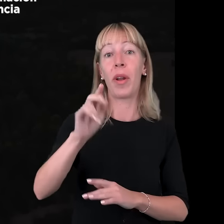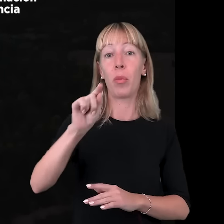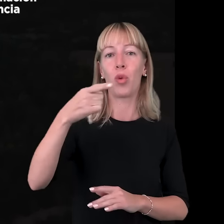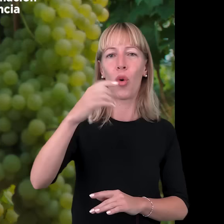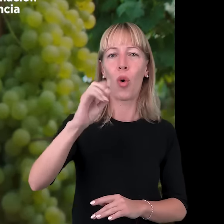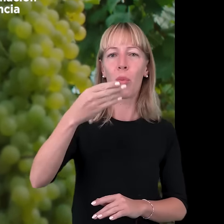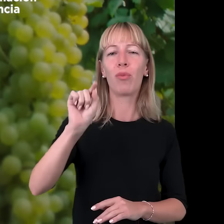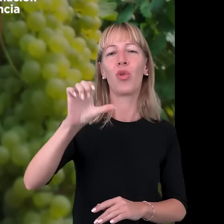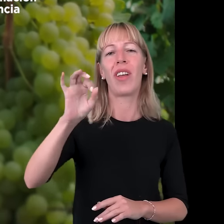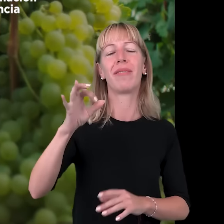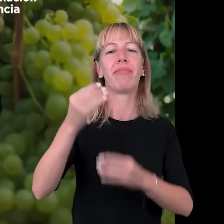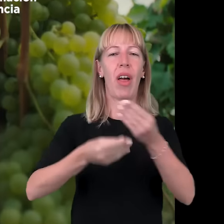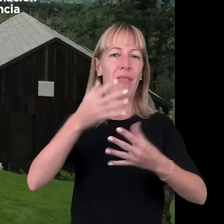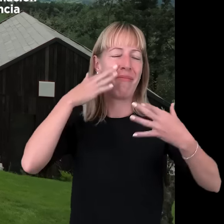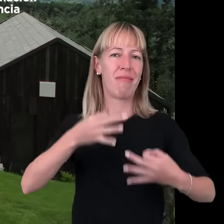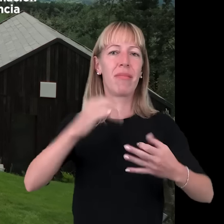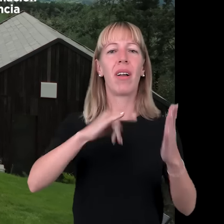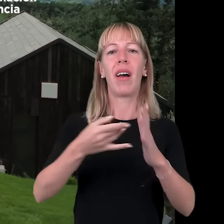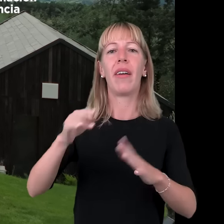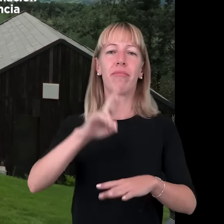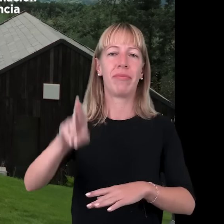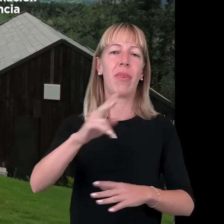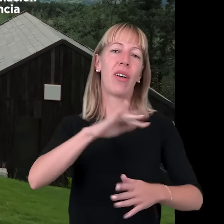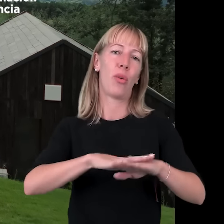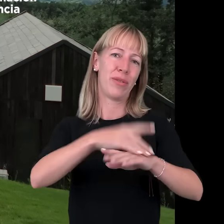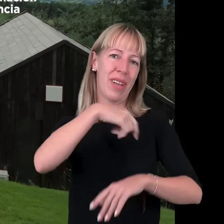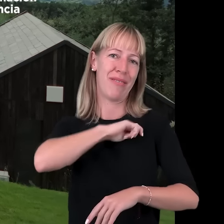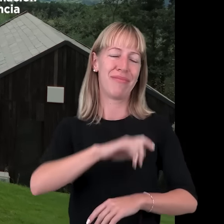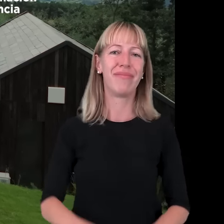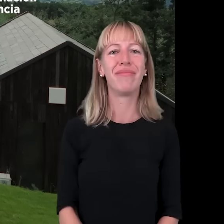Entra ya en plandereconversacion.gob.es y hazlo realidad. Plan de Recuperación. Gobierno de España.